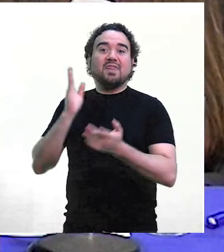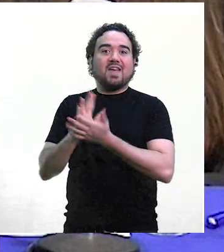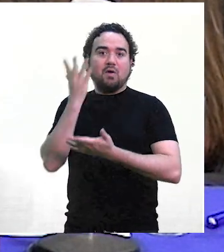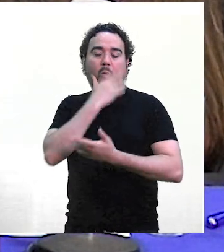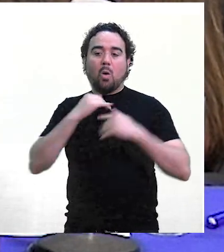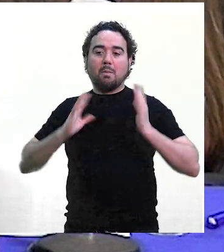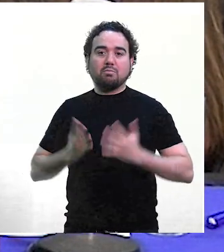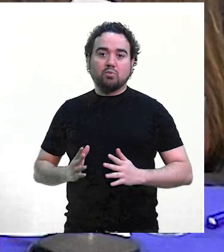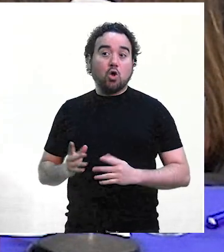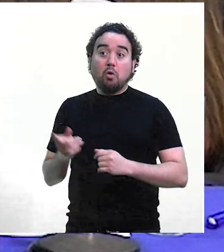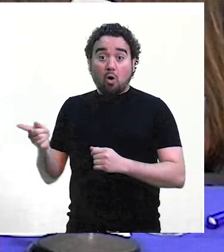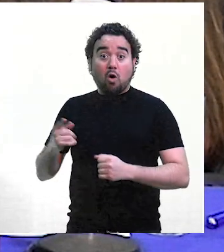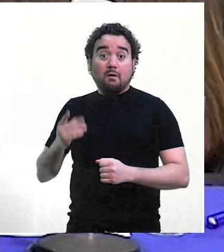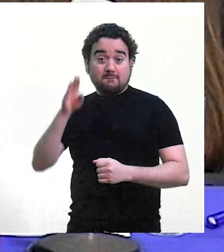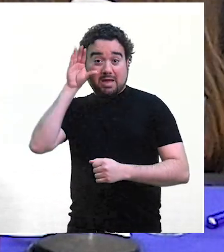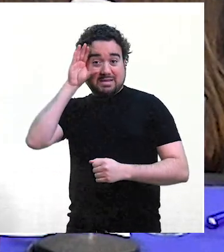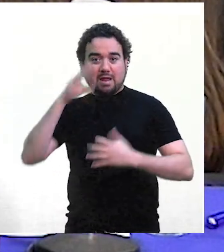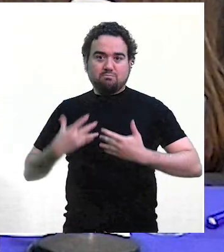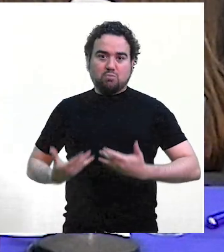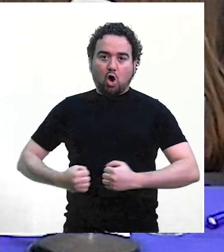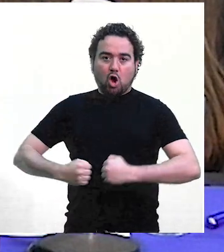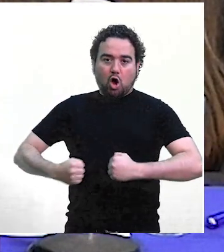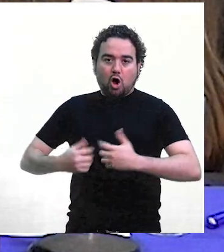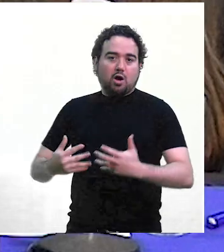tienes que ser guapa. No puedes tener sobrepeso como